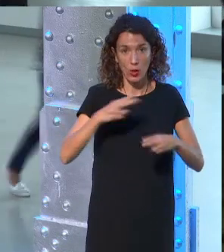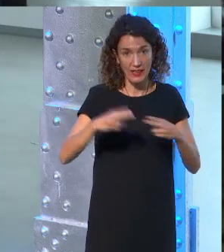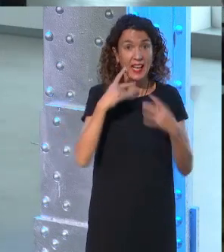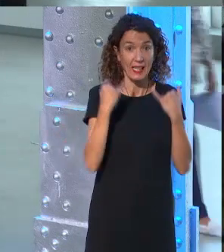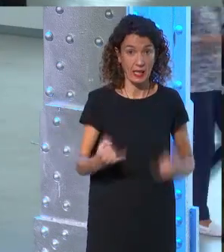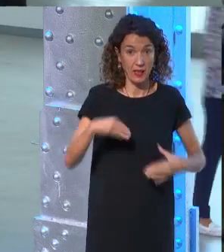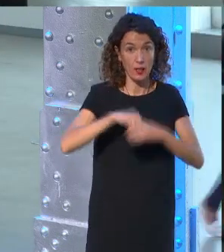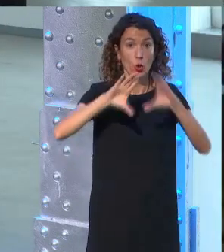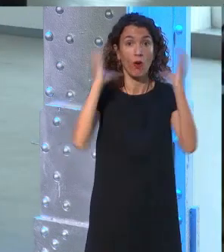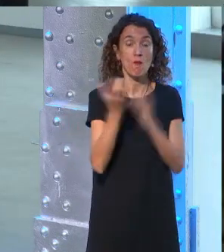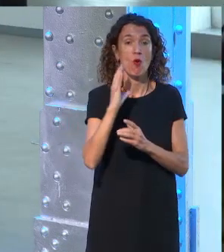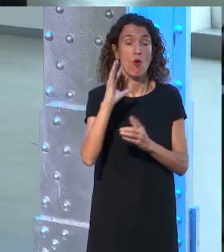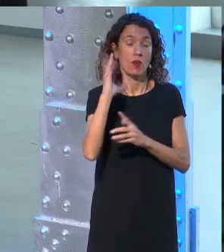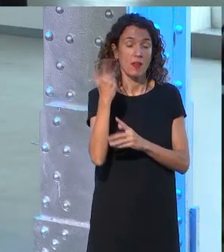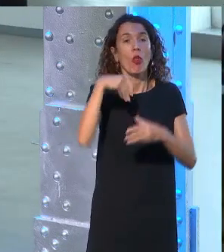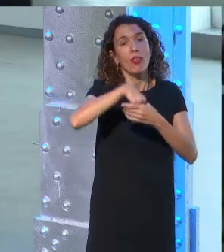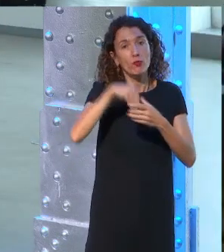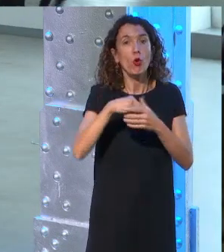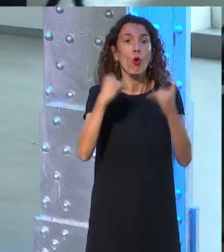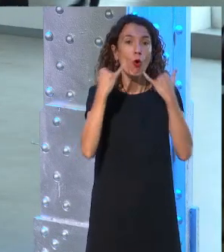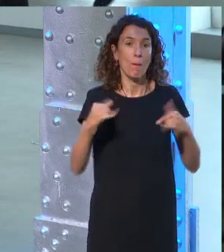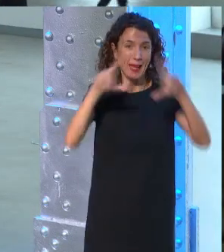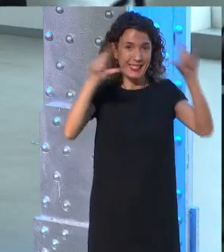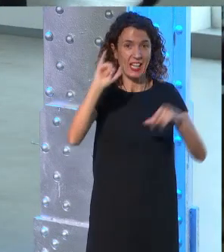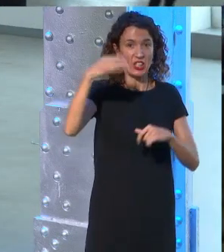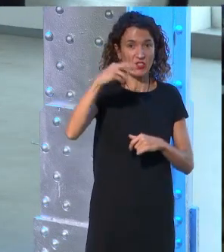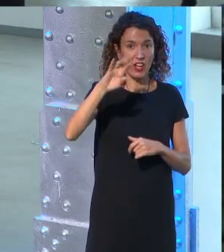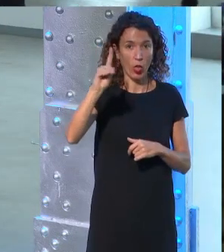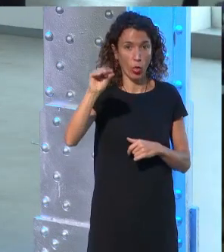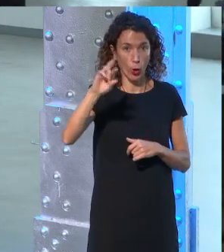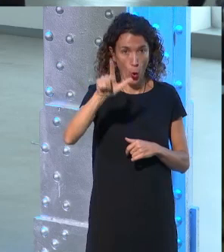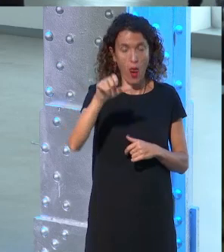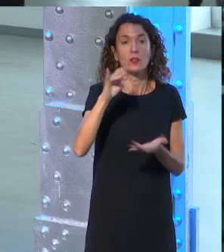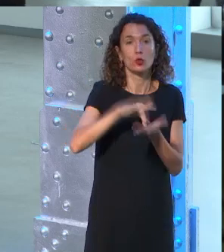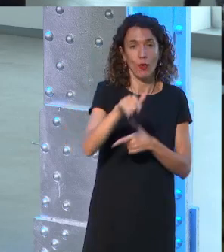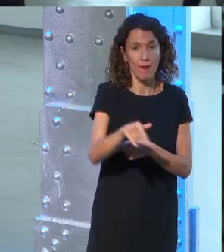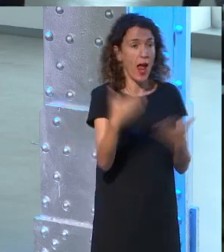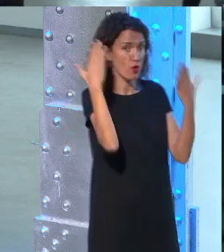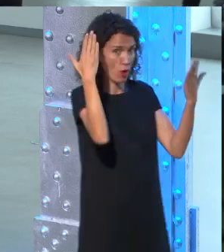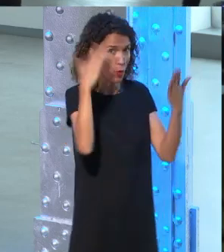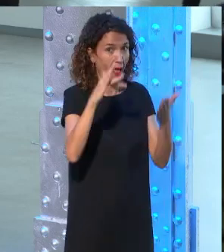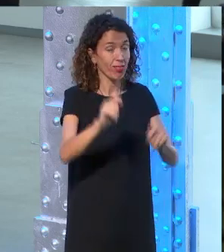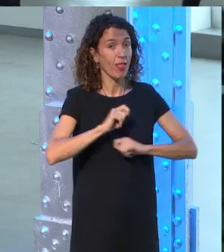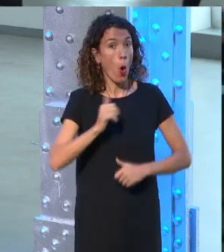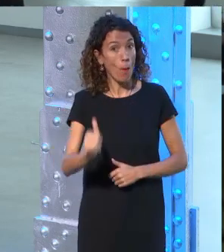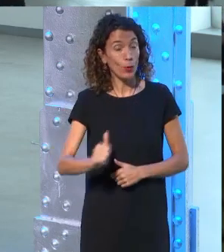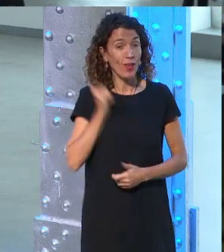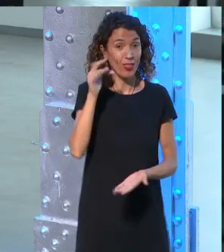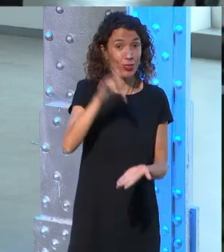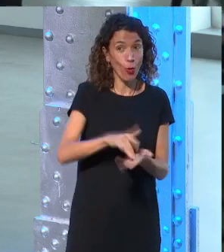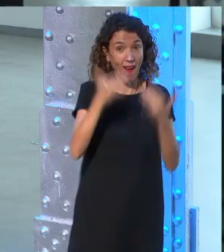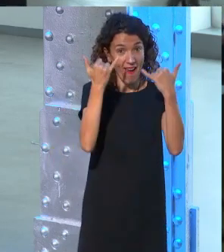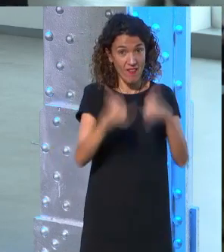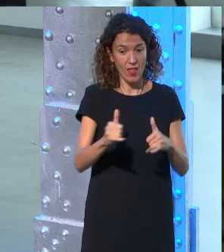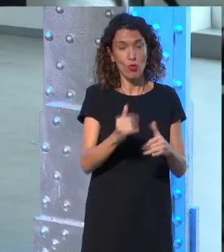energéticas y de cambio climático de Iberdrola. Adelante. Bien, yo me uno un poco a la enhorabuena por la oportunidad de este